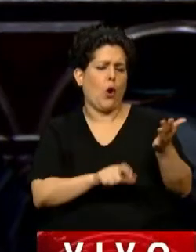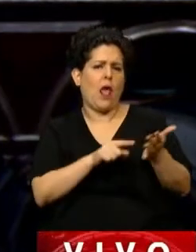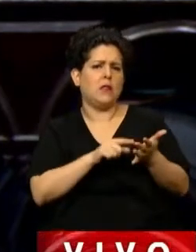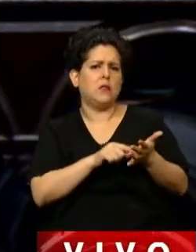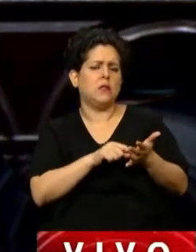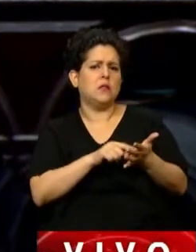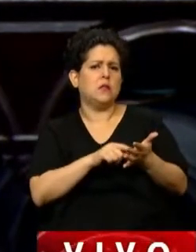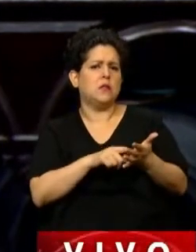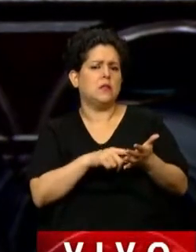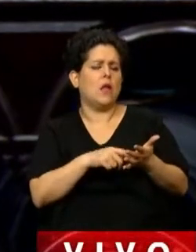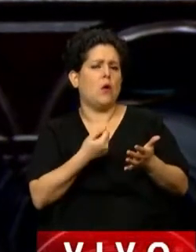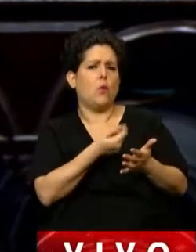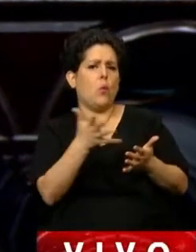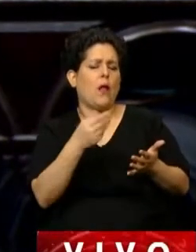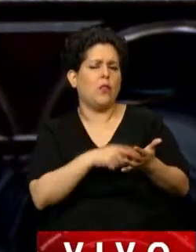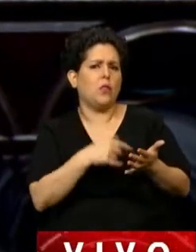tenemos en la Argentina?